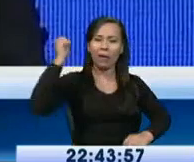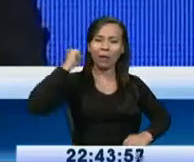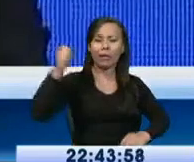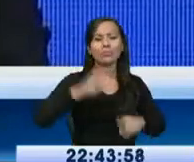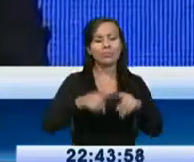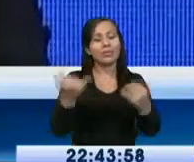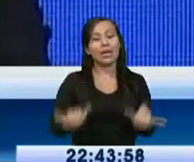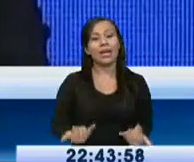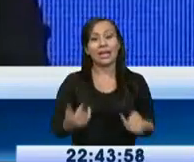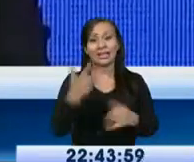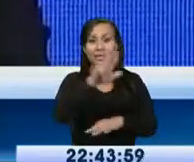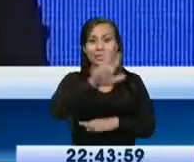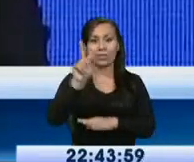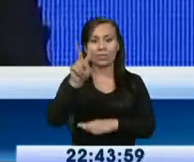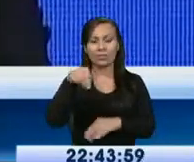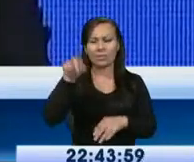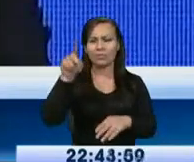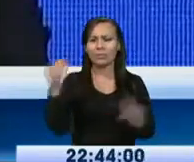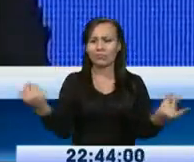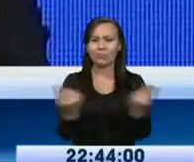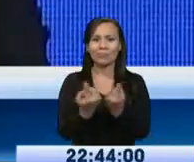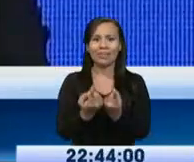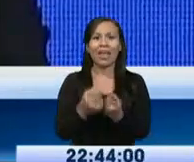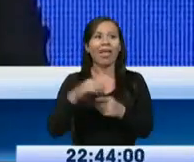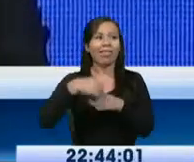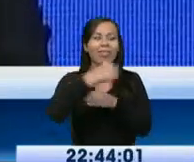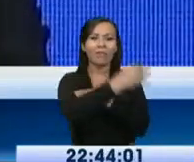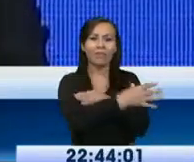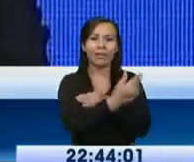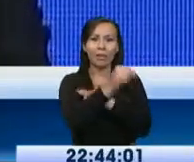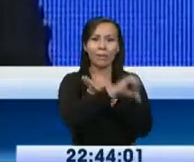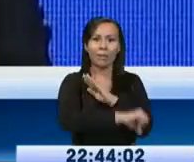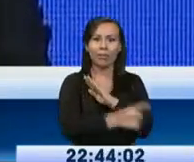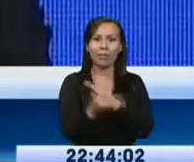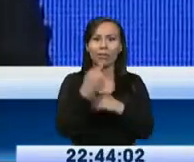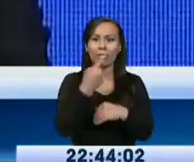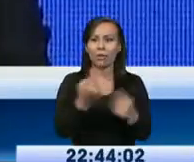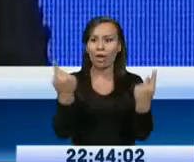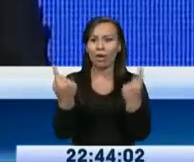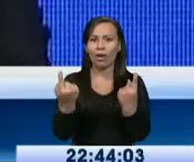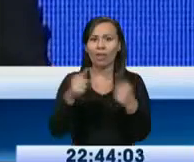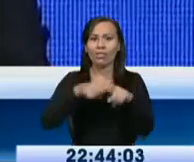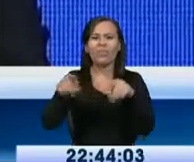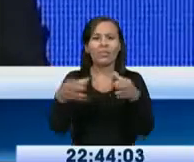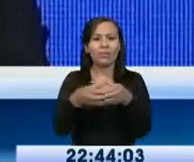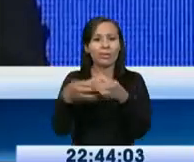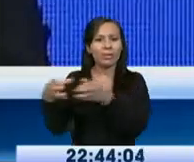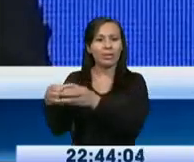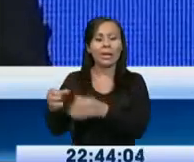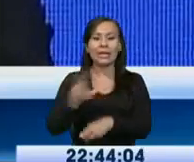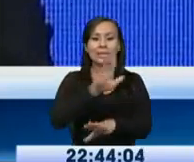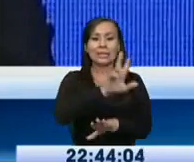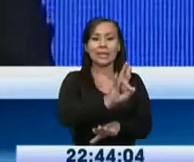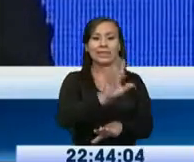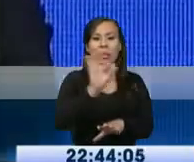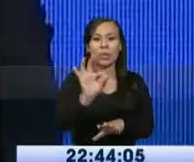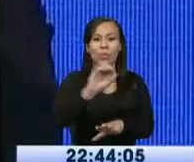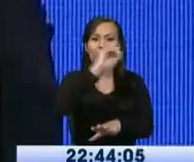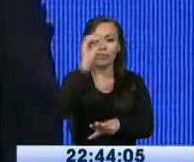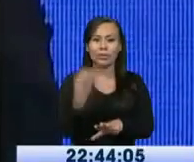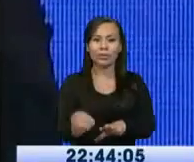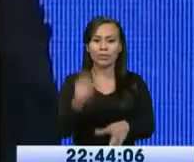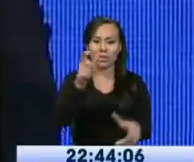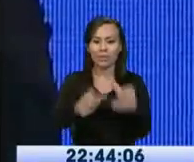las urnas para elegir al presidente que los gobernará hasta el 2019. En promedio votó el 79% de la población.